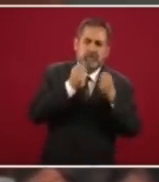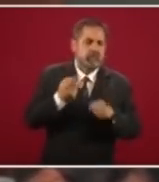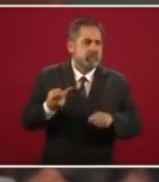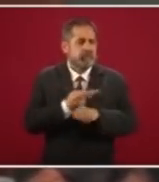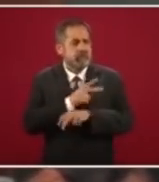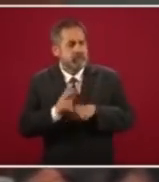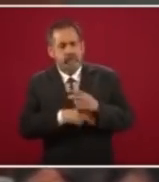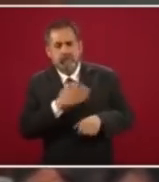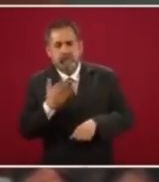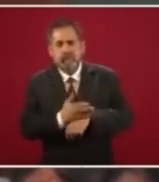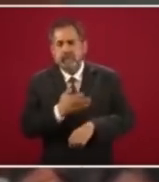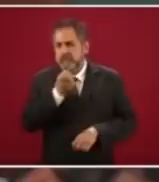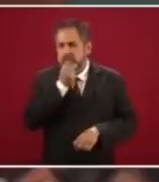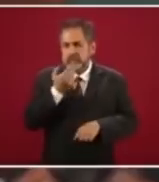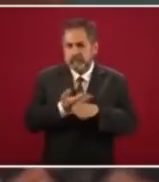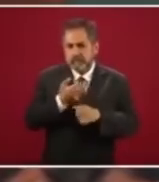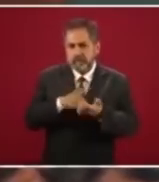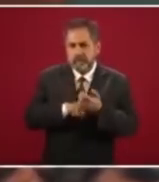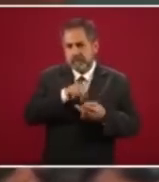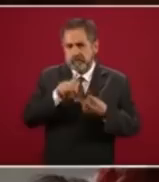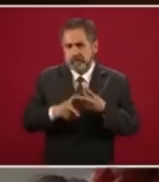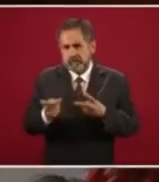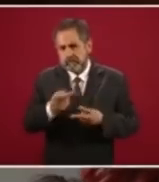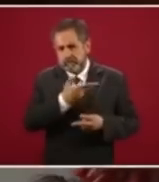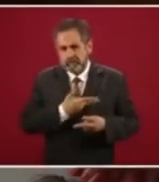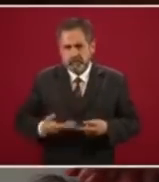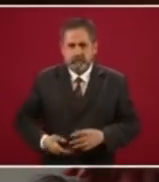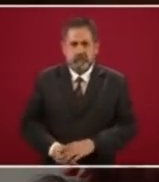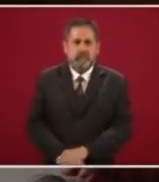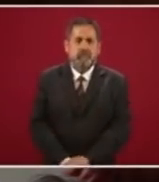me pudiera contestar, por favor, secretaria, y luego le hago una segunda pregunta, presidente.